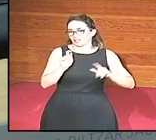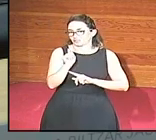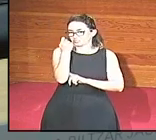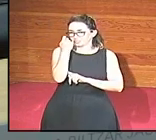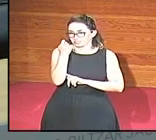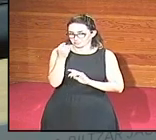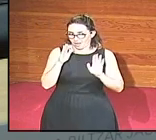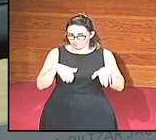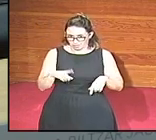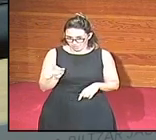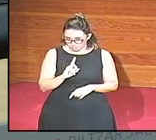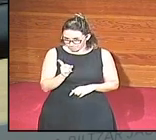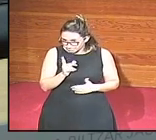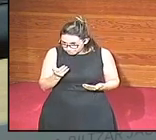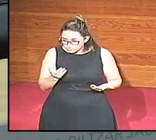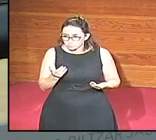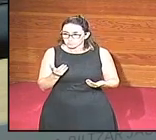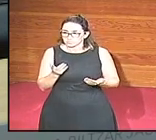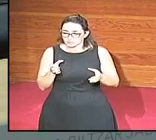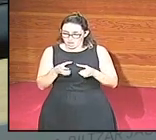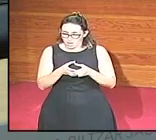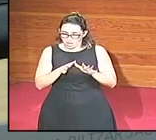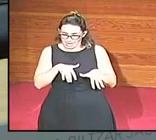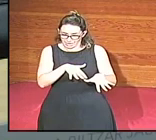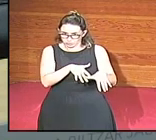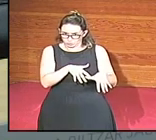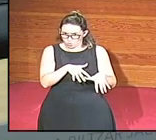y no tiene un ejército que sea capaz de eso.